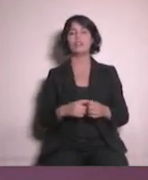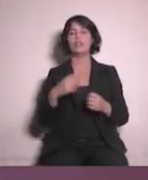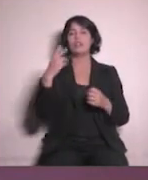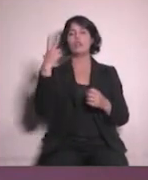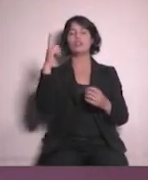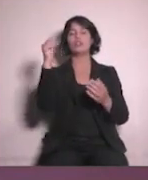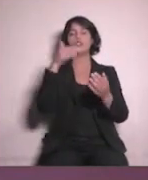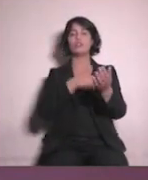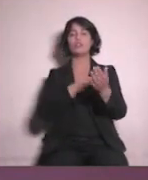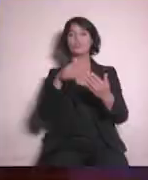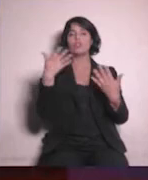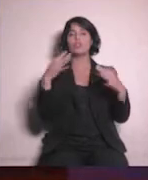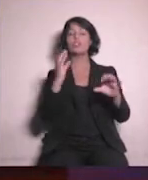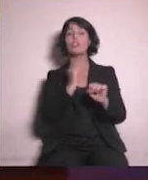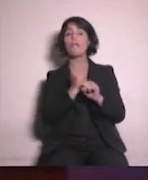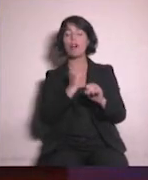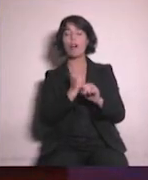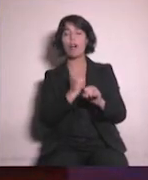8 millones está trabajando